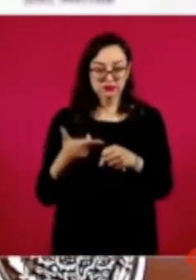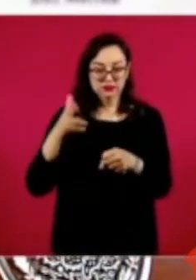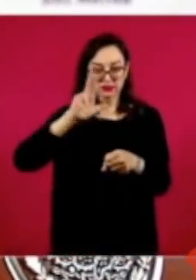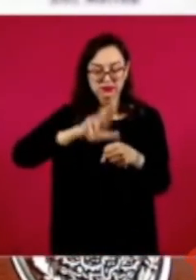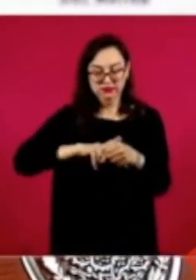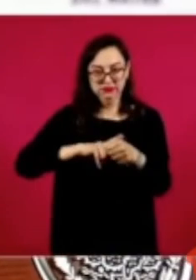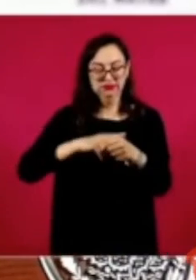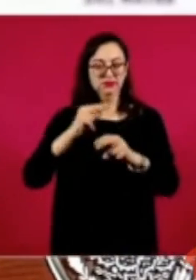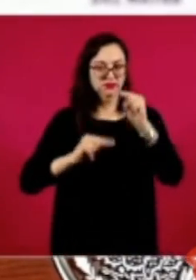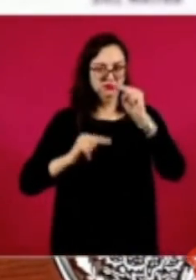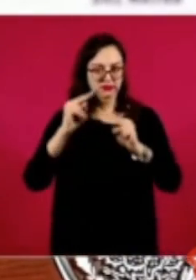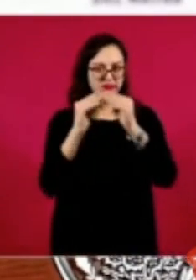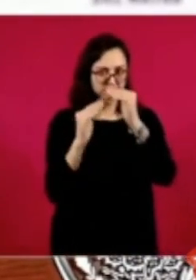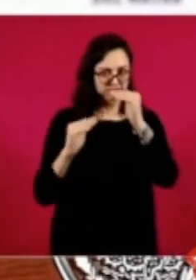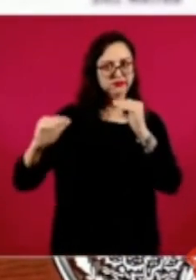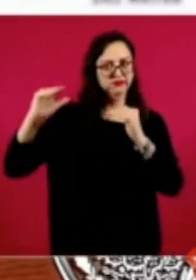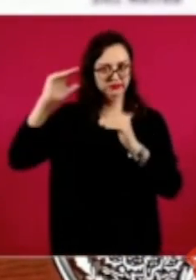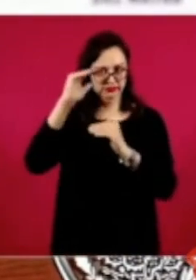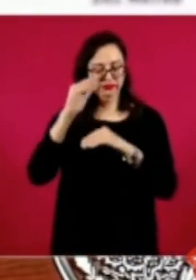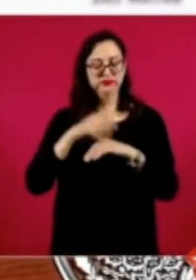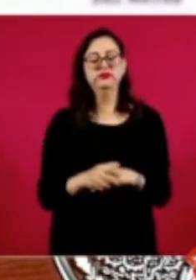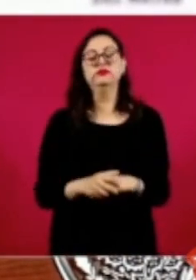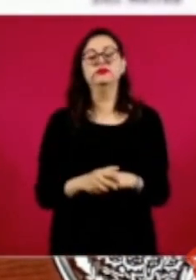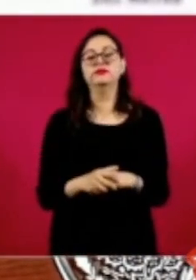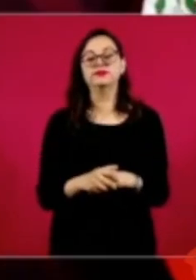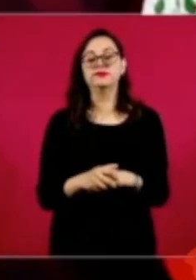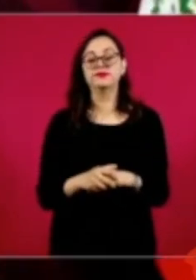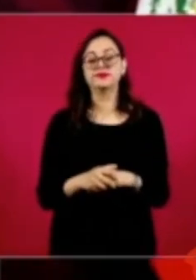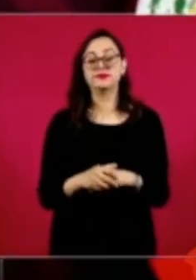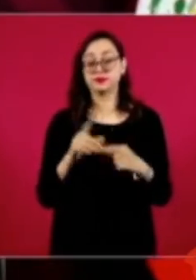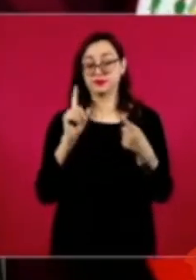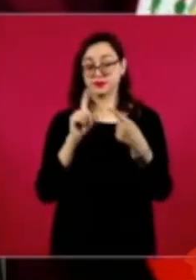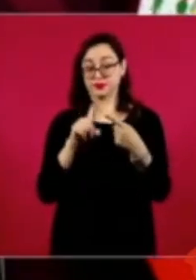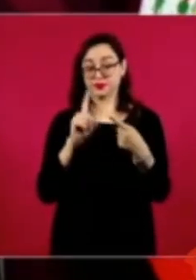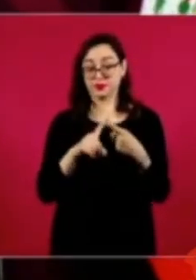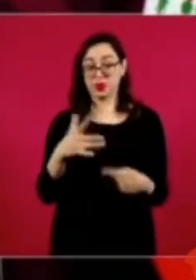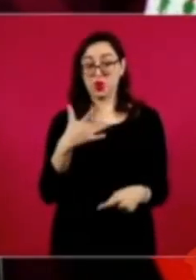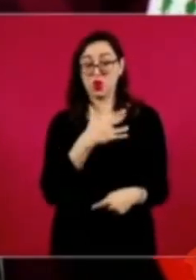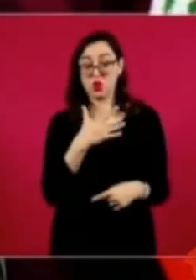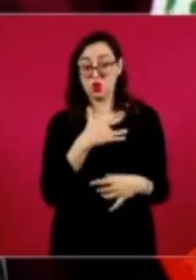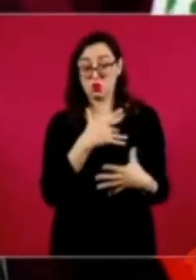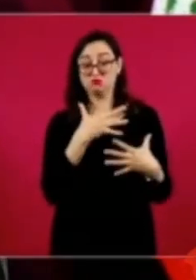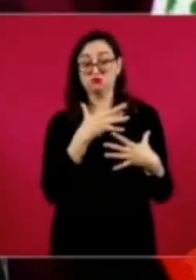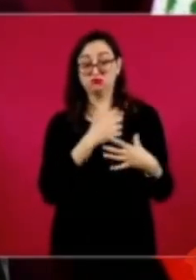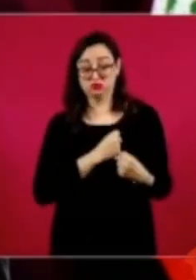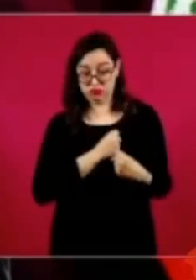es la atención a infartos.